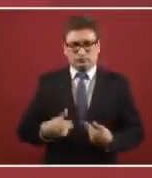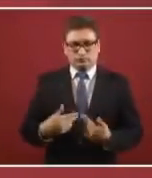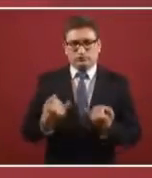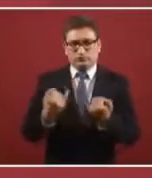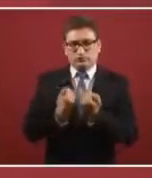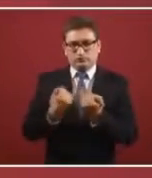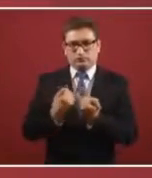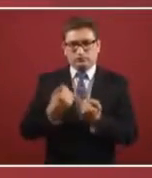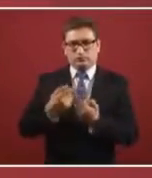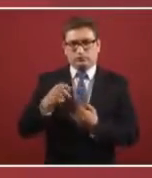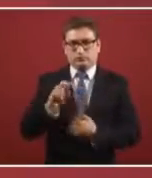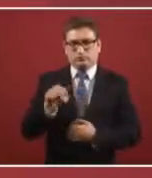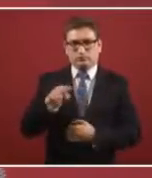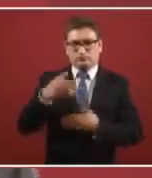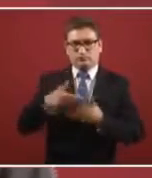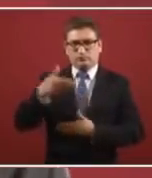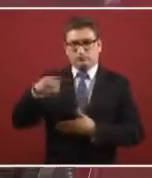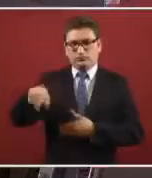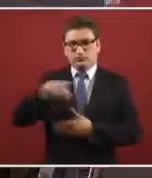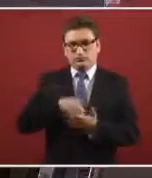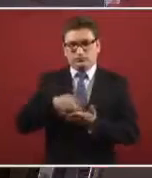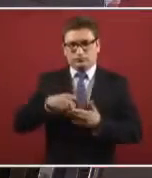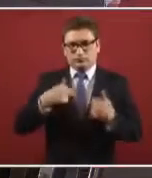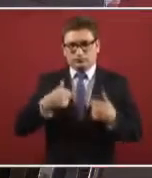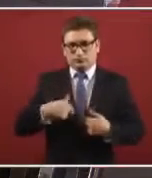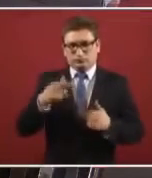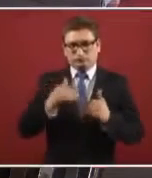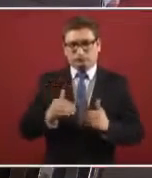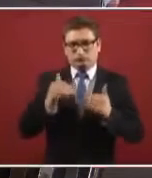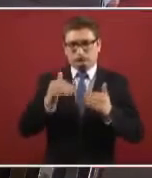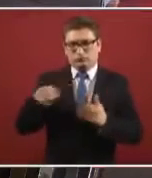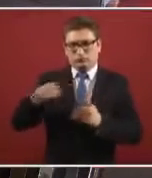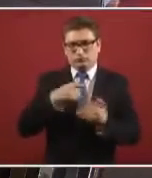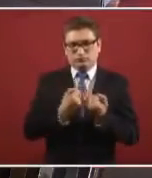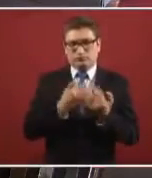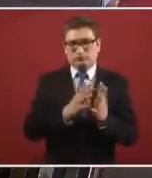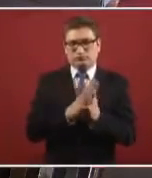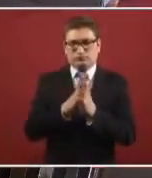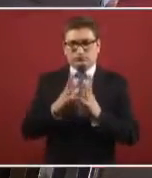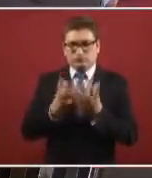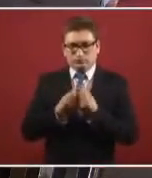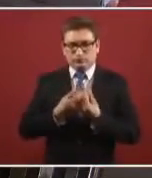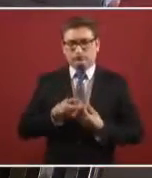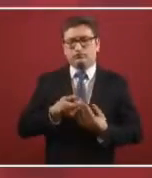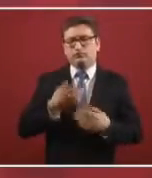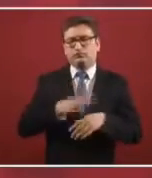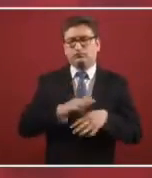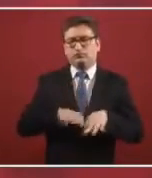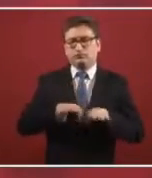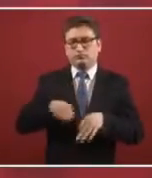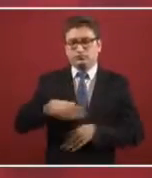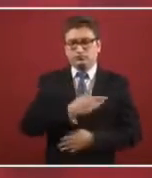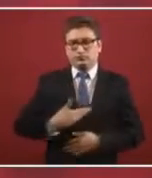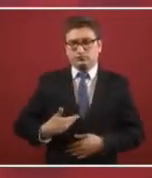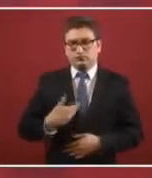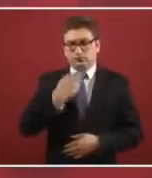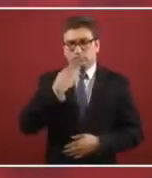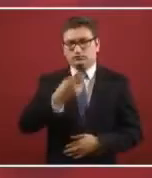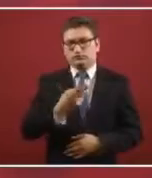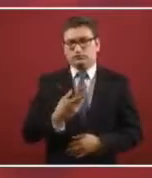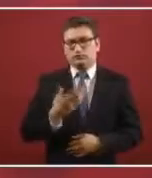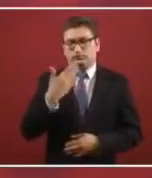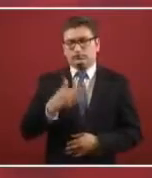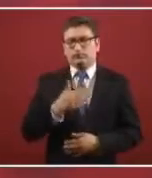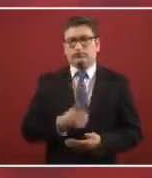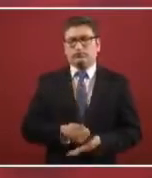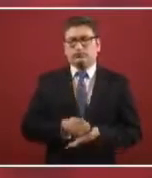Comisionada the de Naciones Office, Unidas para los Derechos and Humanos. United Uno de los aspectos Human Rights. fundamentales, lo señaló el presidente de la República, One of the things the es que no president